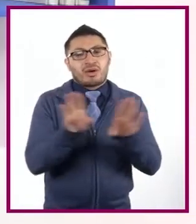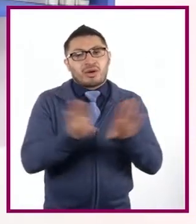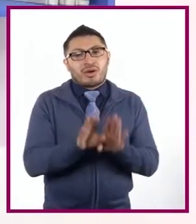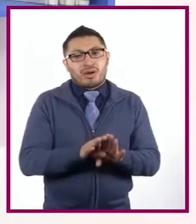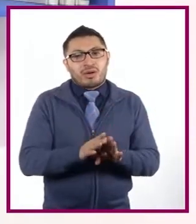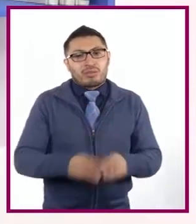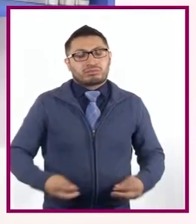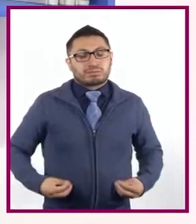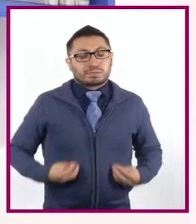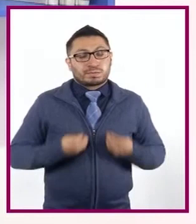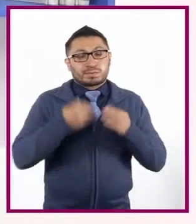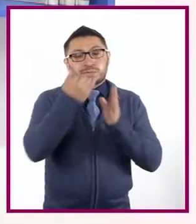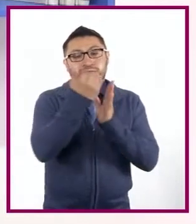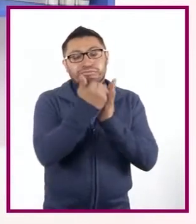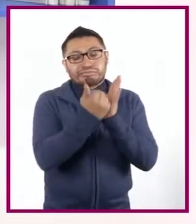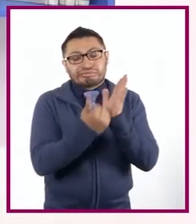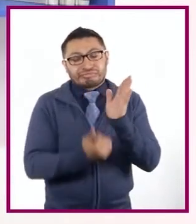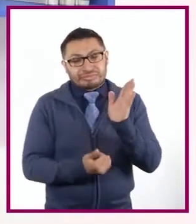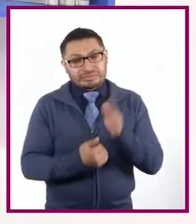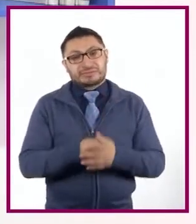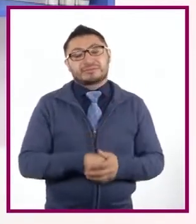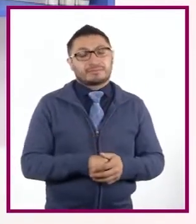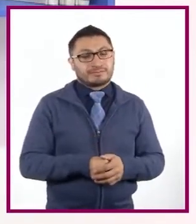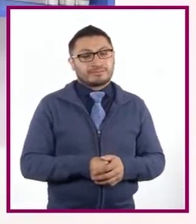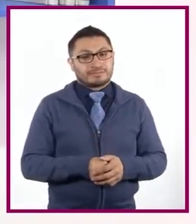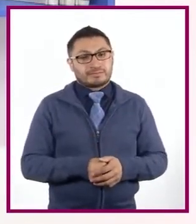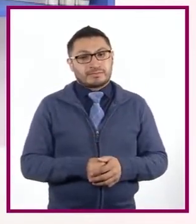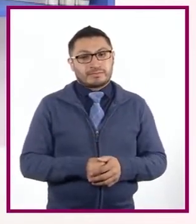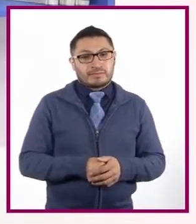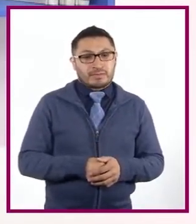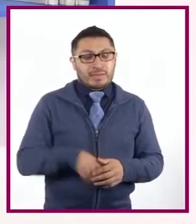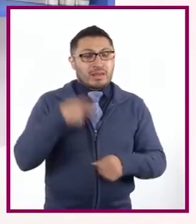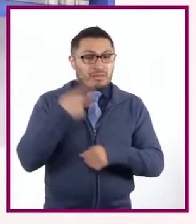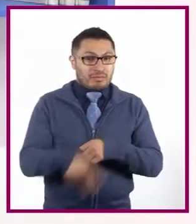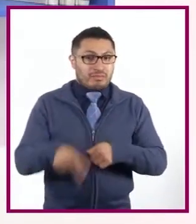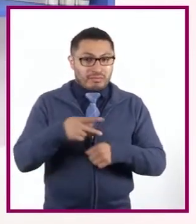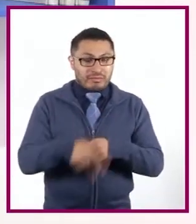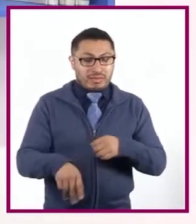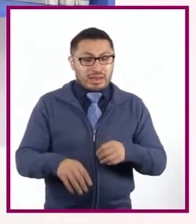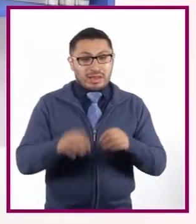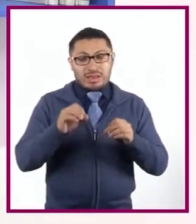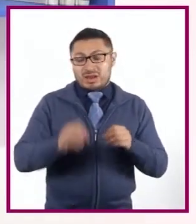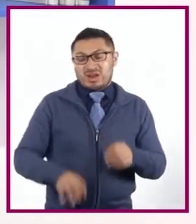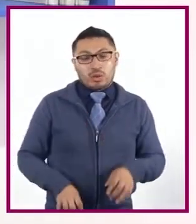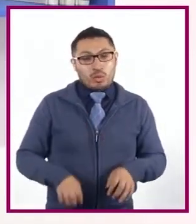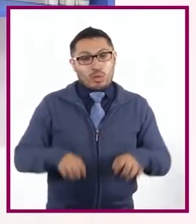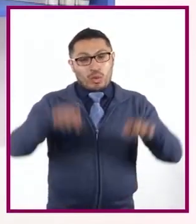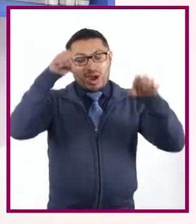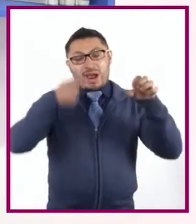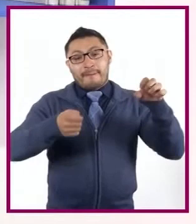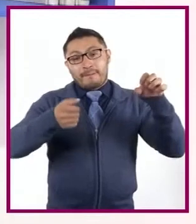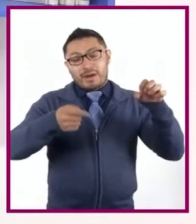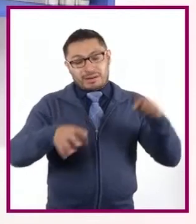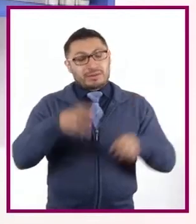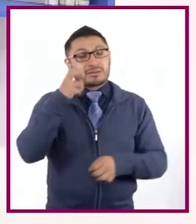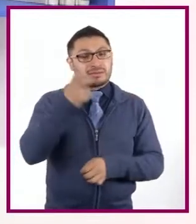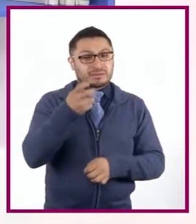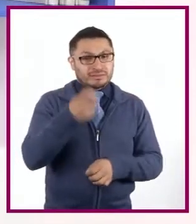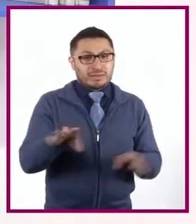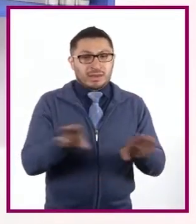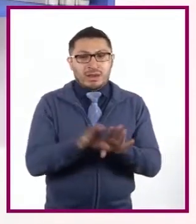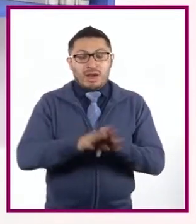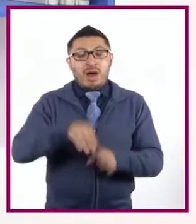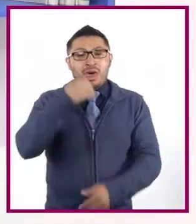la supervivencia de su fecundidad o de su crecimiento, por lo que se puede inferir que